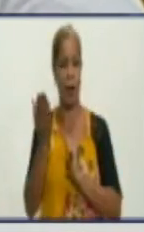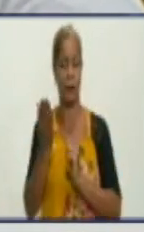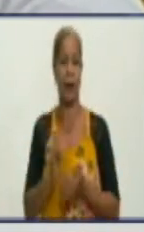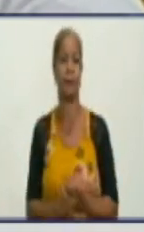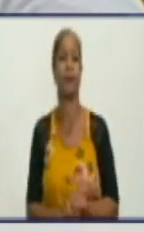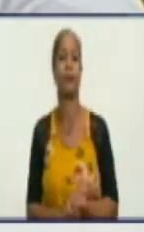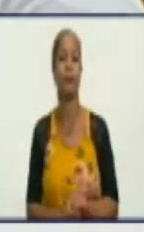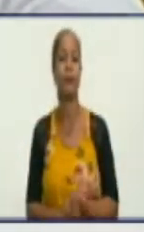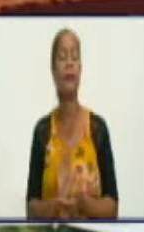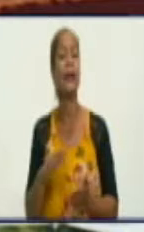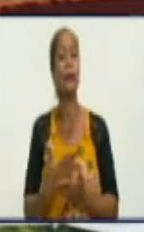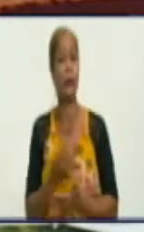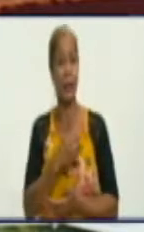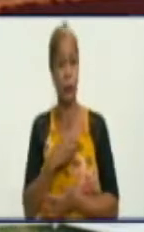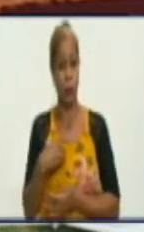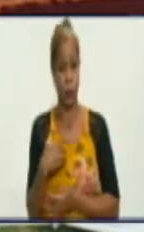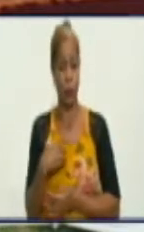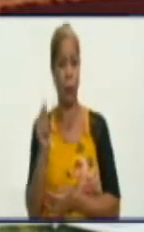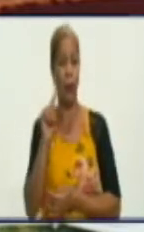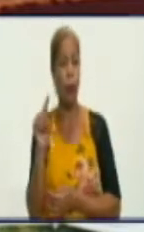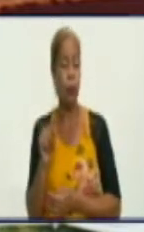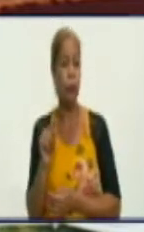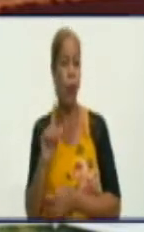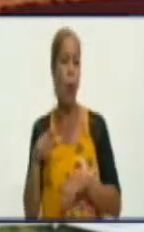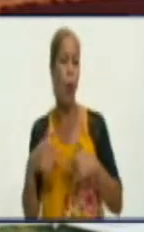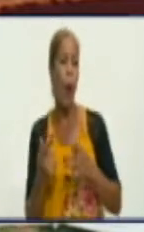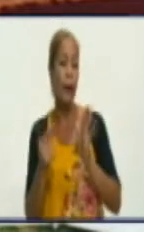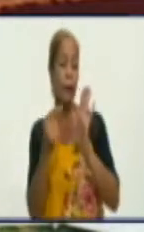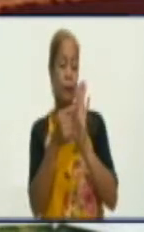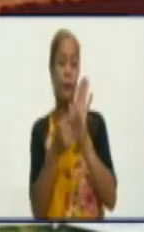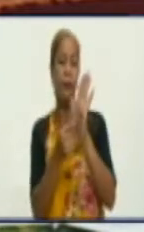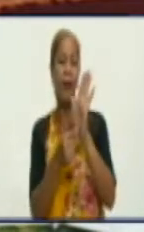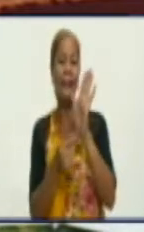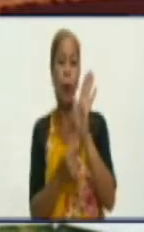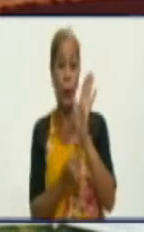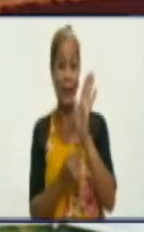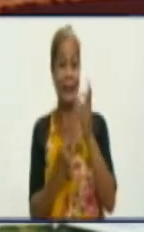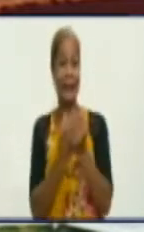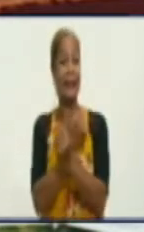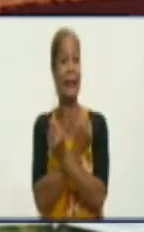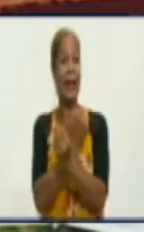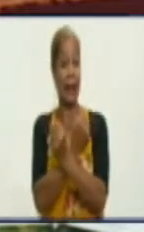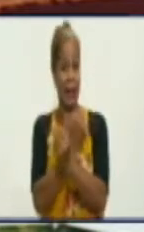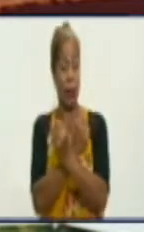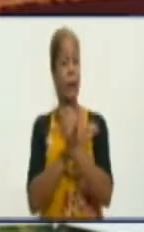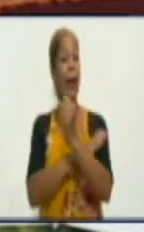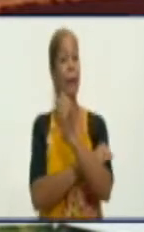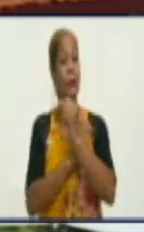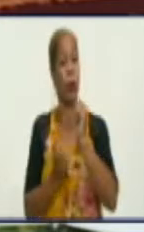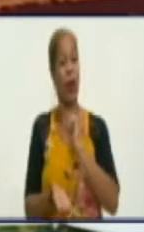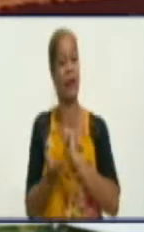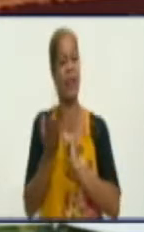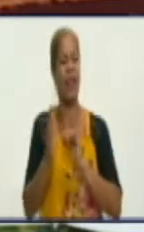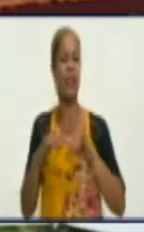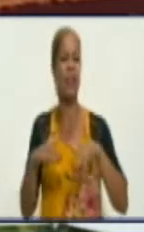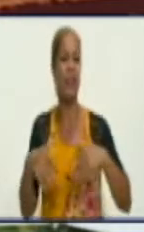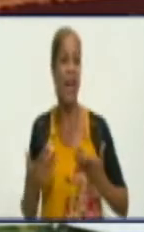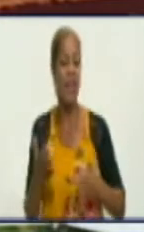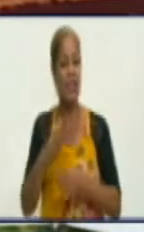Doctor, nos gustaría conocer los factores de riesgo de la hipertensión, el concepto de hipertensión arterial, en qué consiste, qué